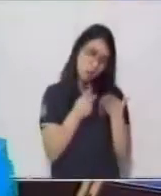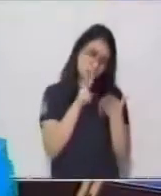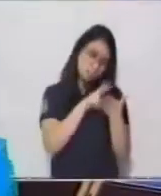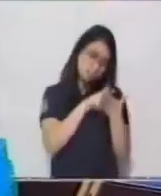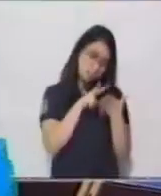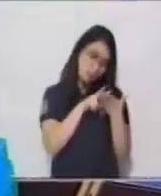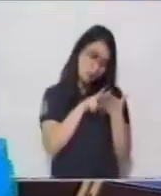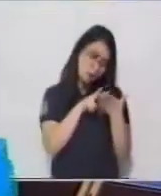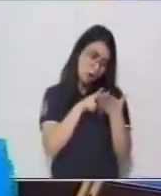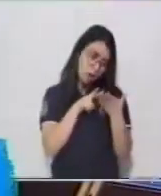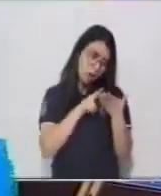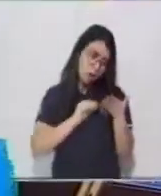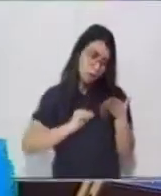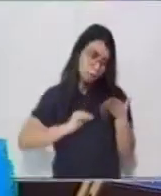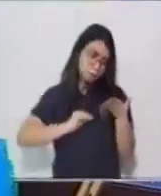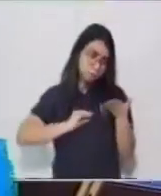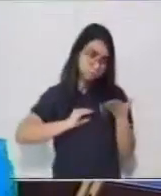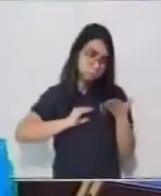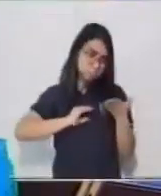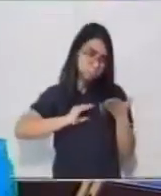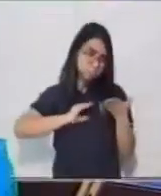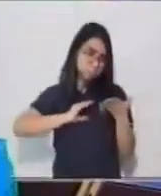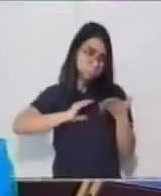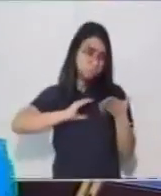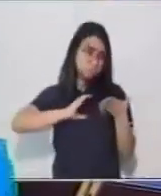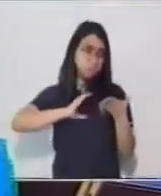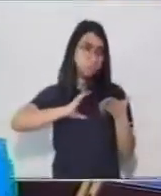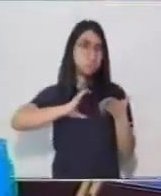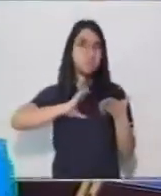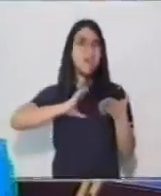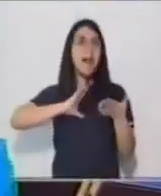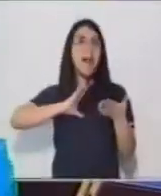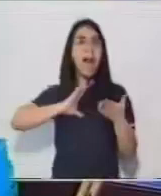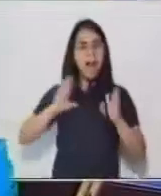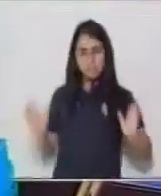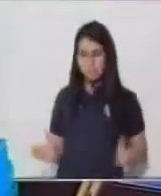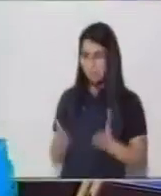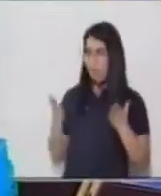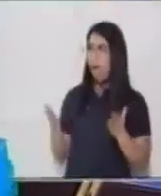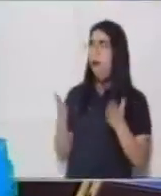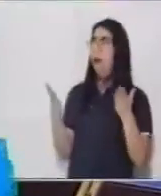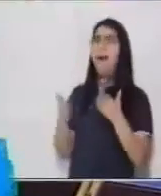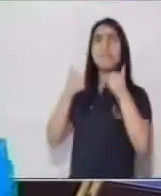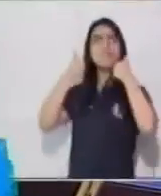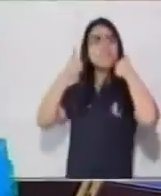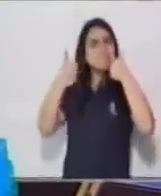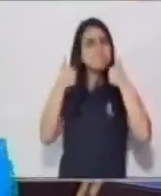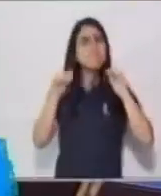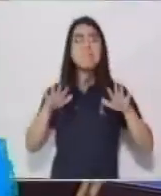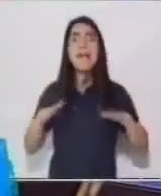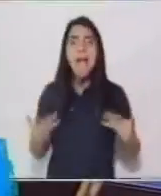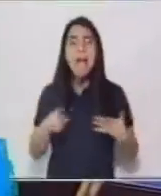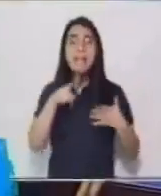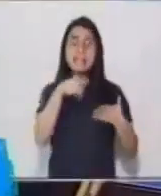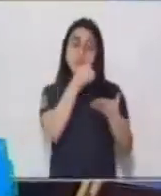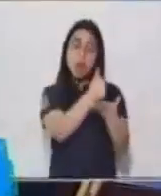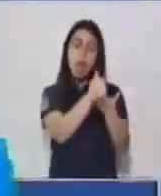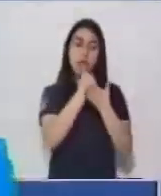libro nos va a ir dando paso a paso qué tenemos que hacer para sentirnos mejor más adelante.